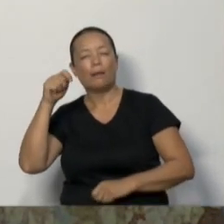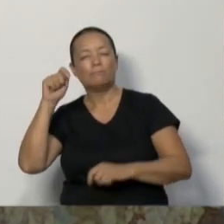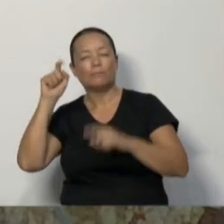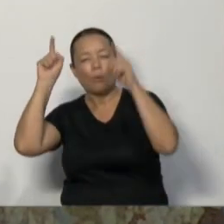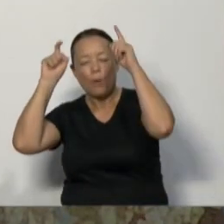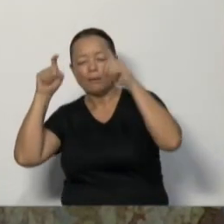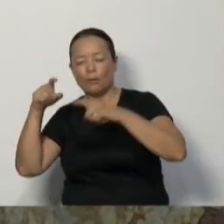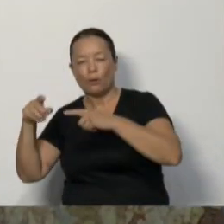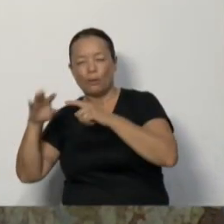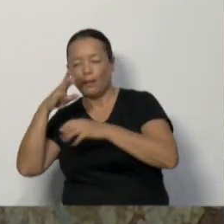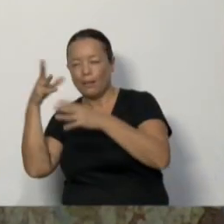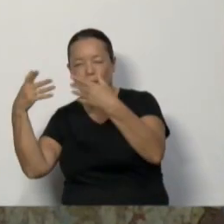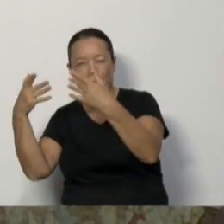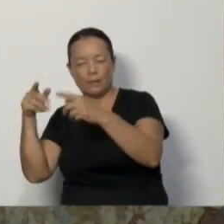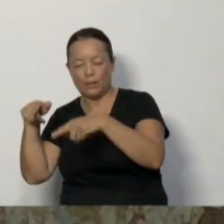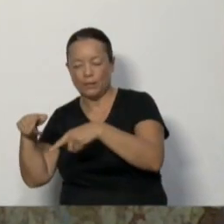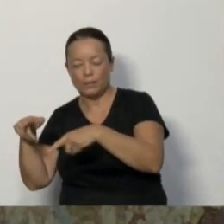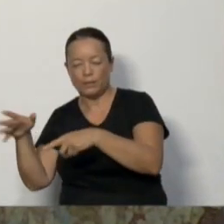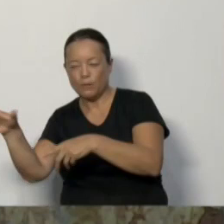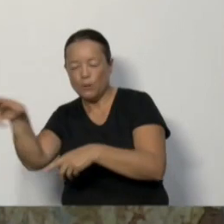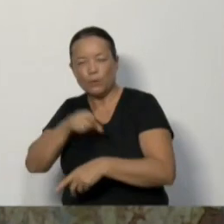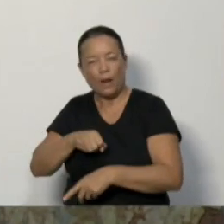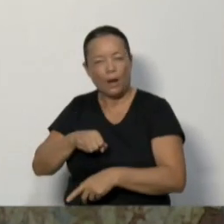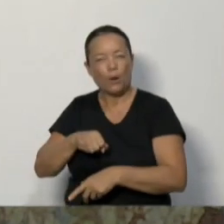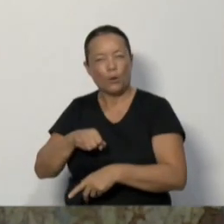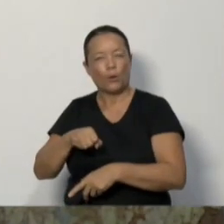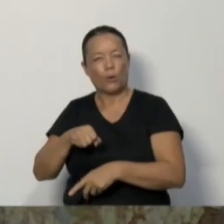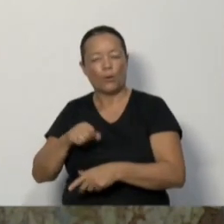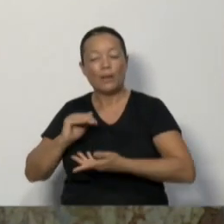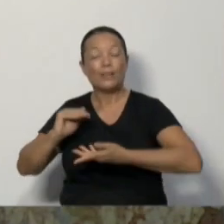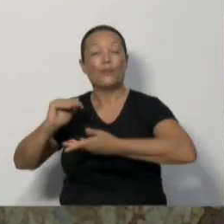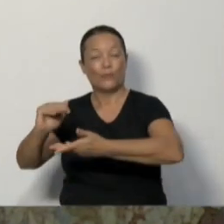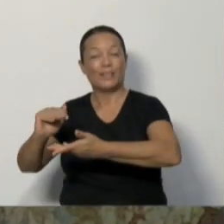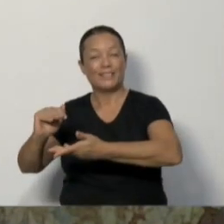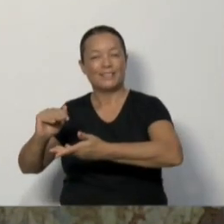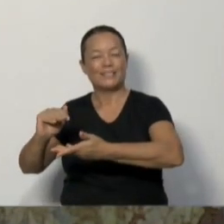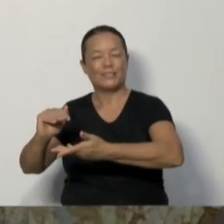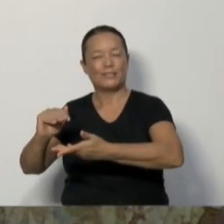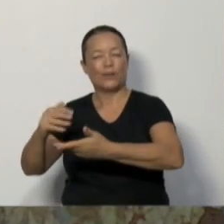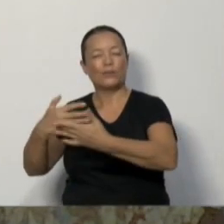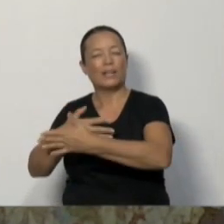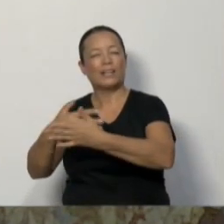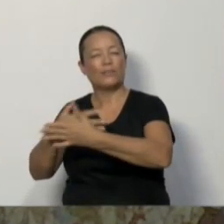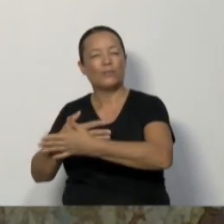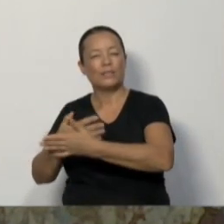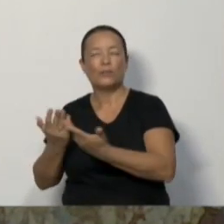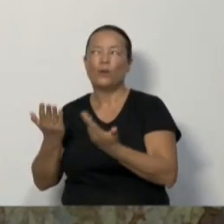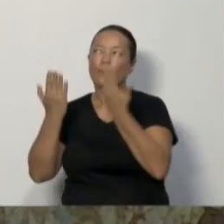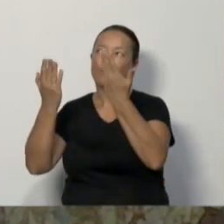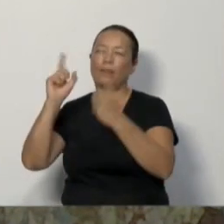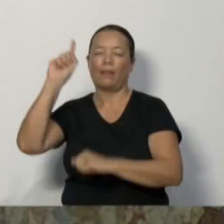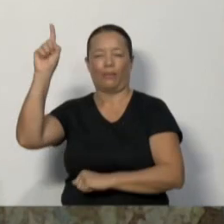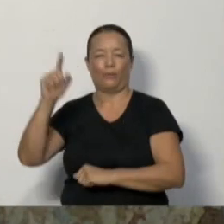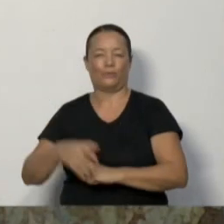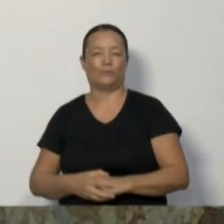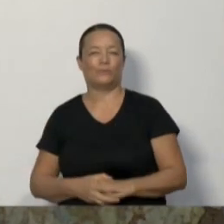zarza. Entonces fue a tomar el carnero y lo ofreció en holocausto en lugar de